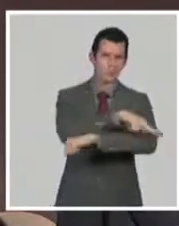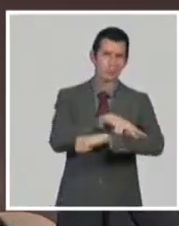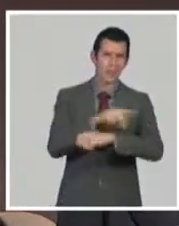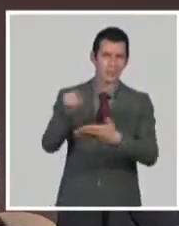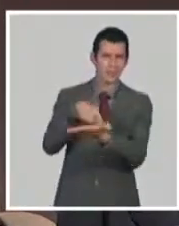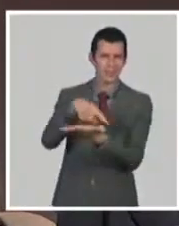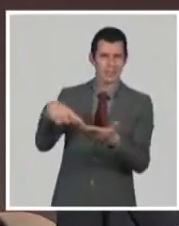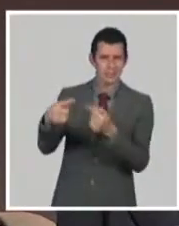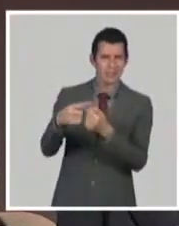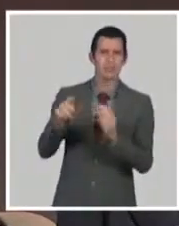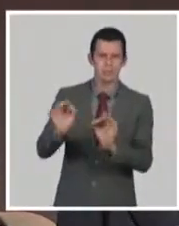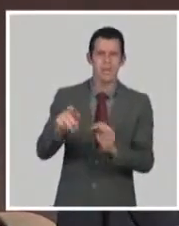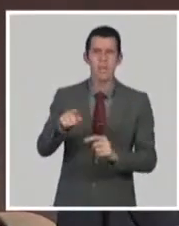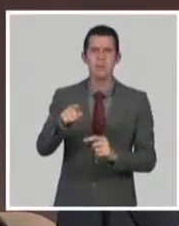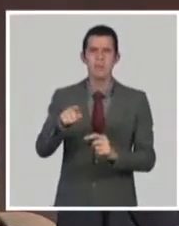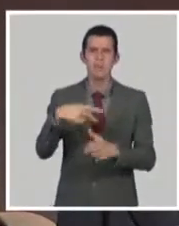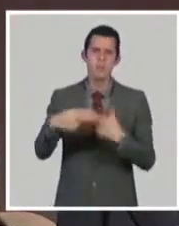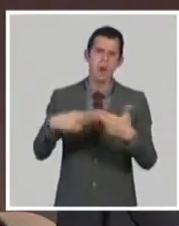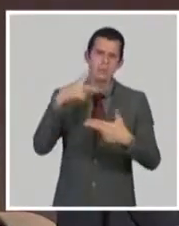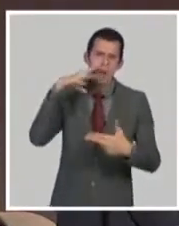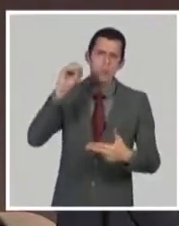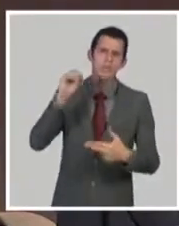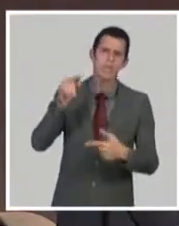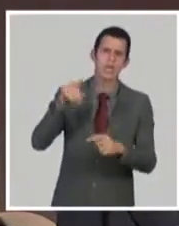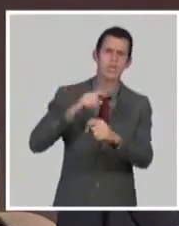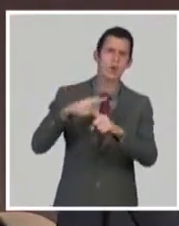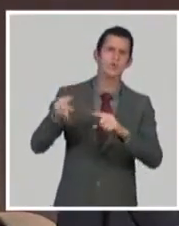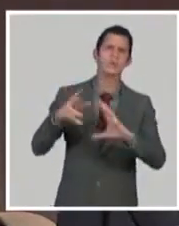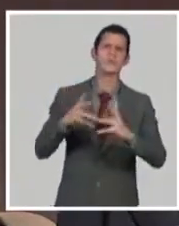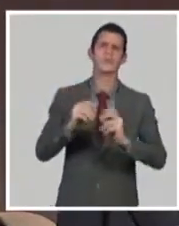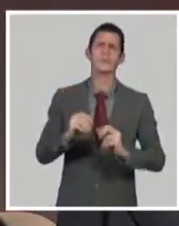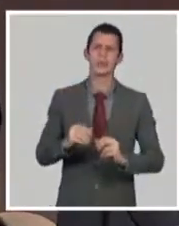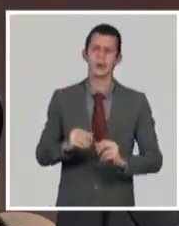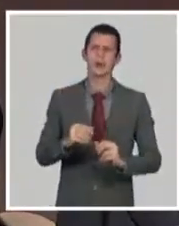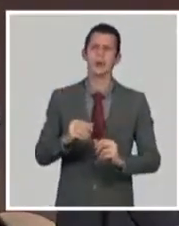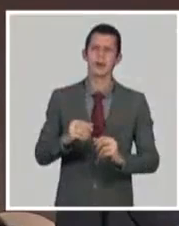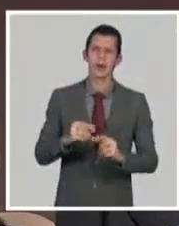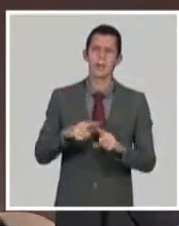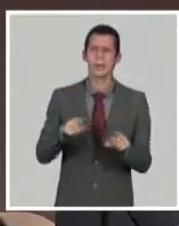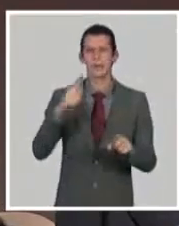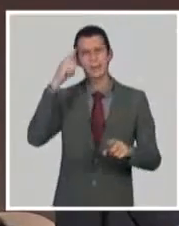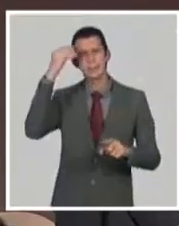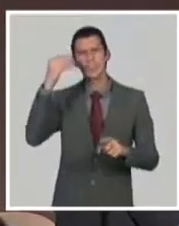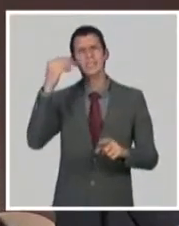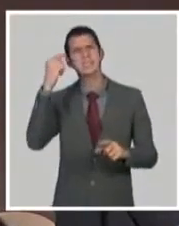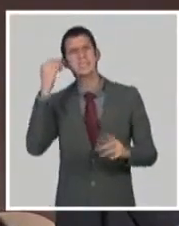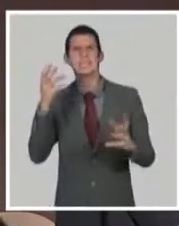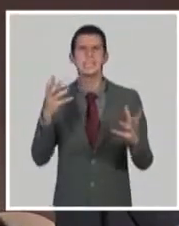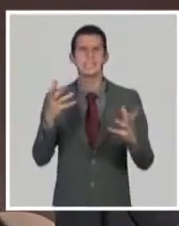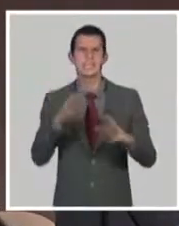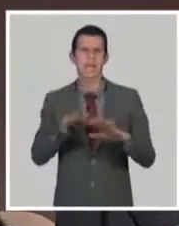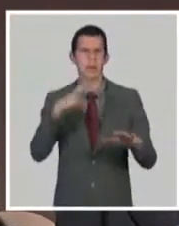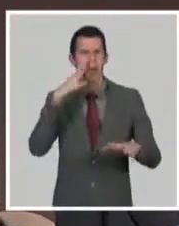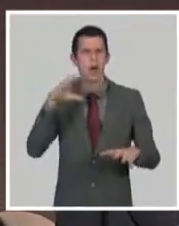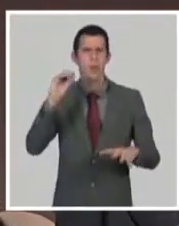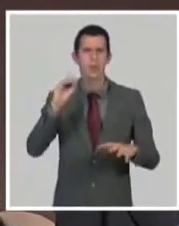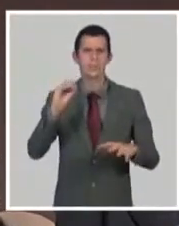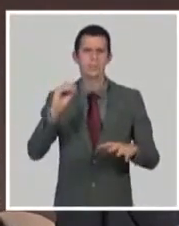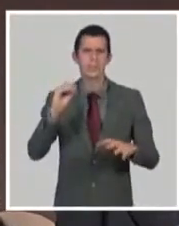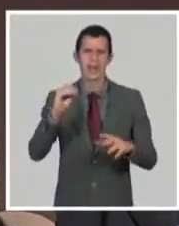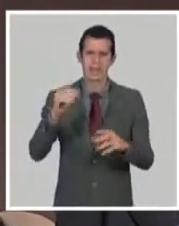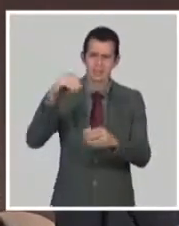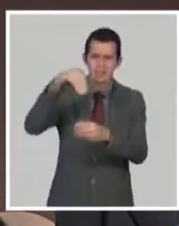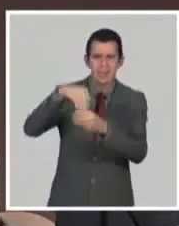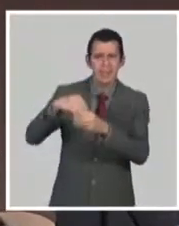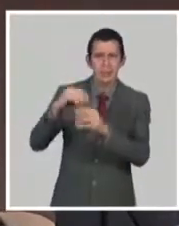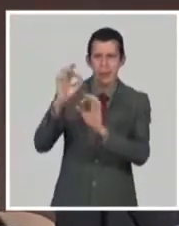ha mejorado la unión de este dominio de la proteína al receptor en la